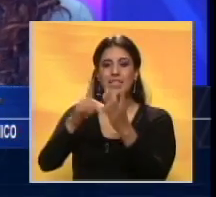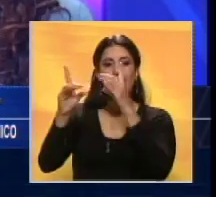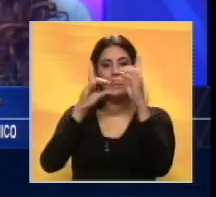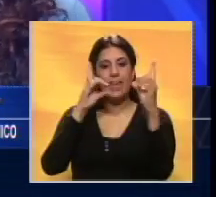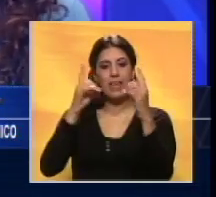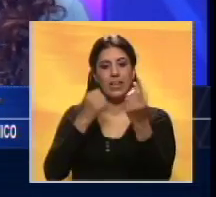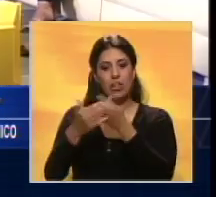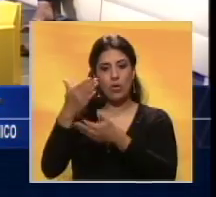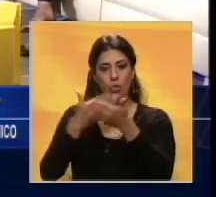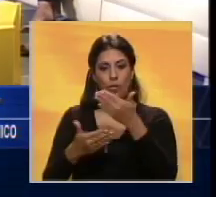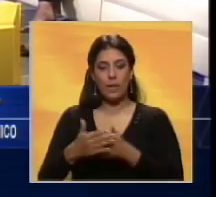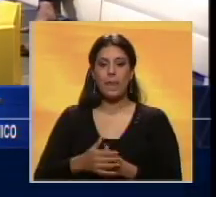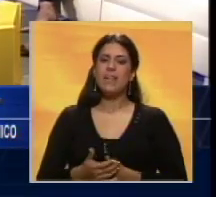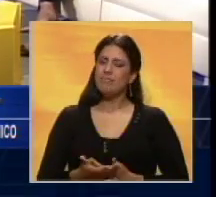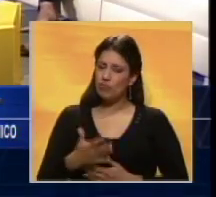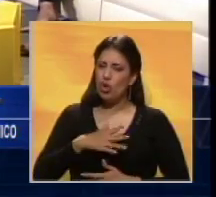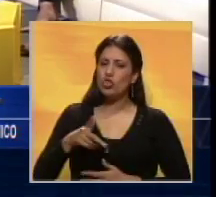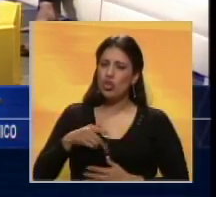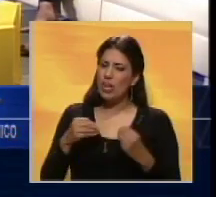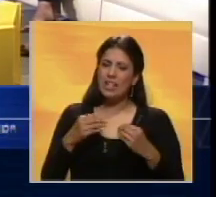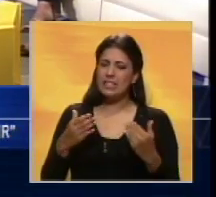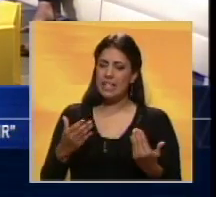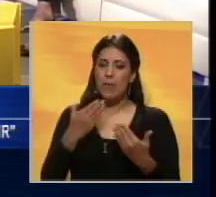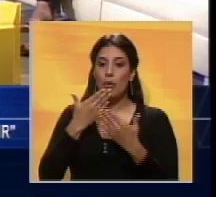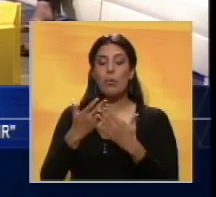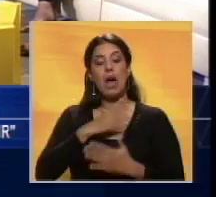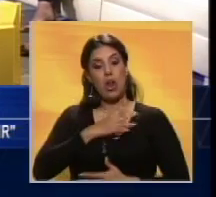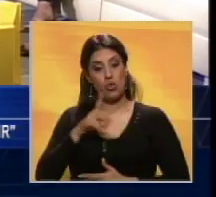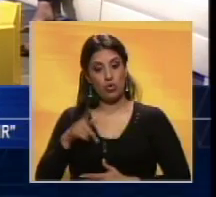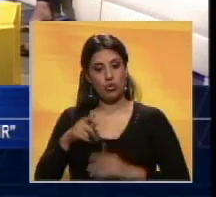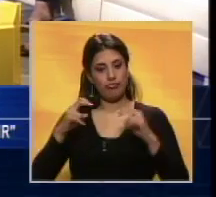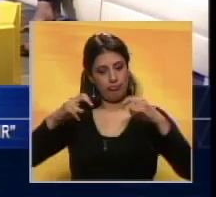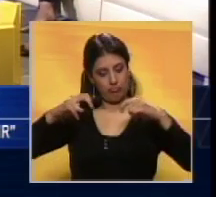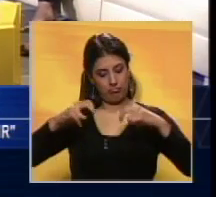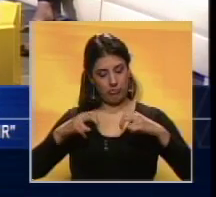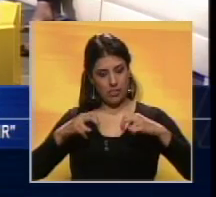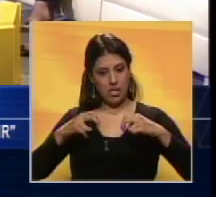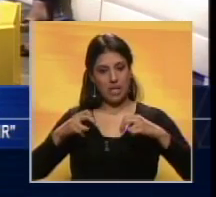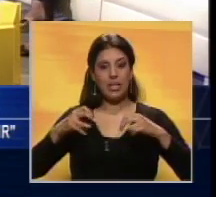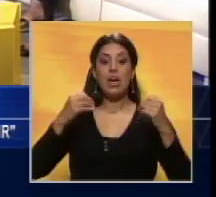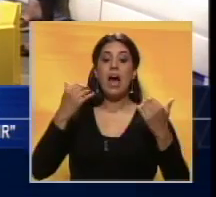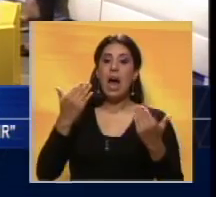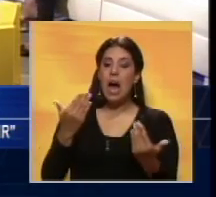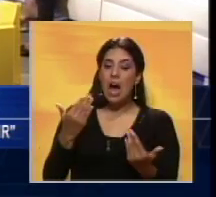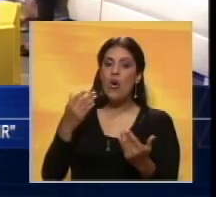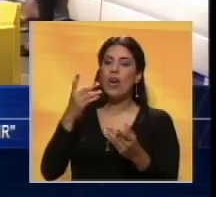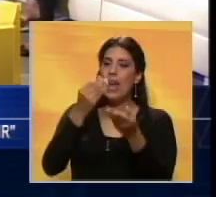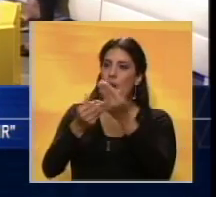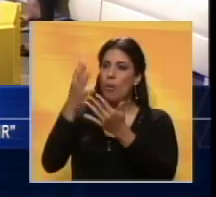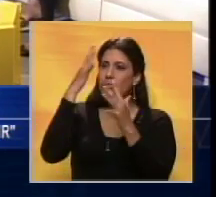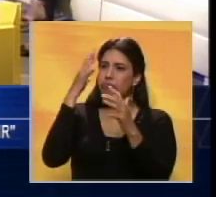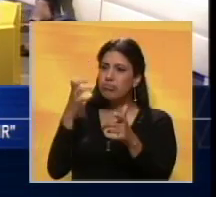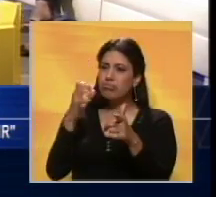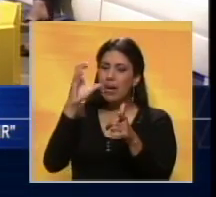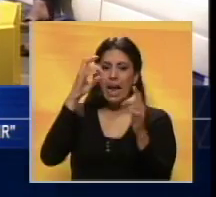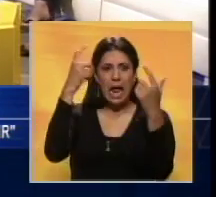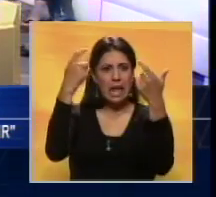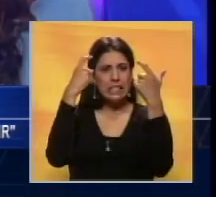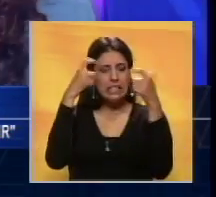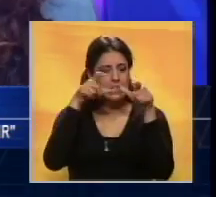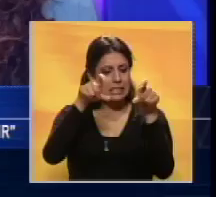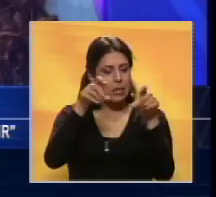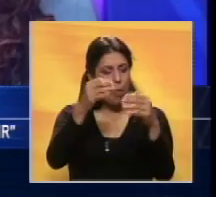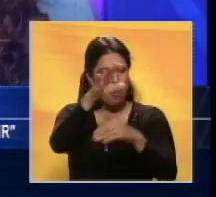debate económico. ¿Qué es lo que nosotros estamos planteando? Vamos a sentarnos a pensar con economistas que estén dispuestos a educar al